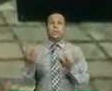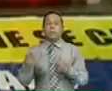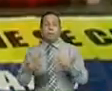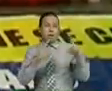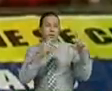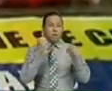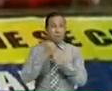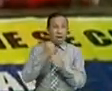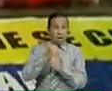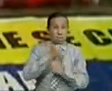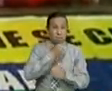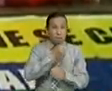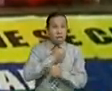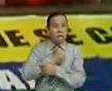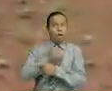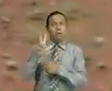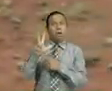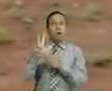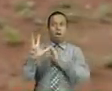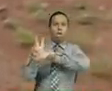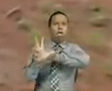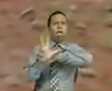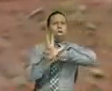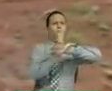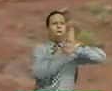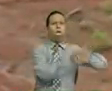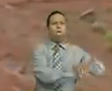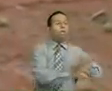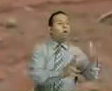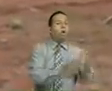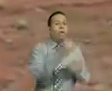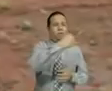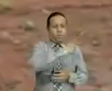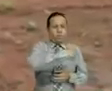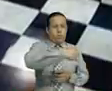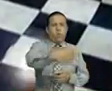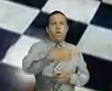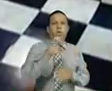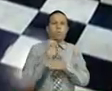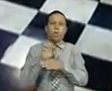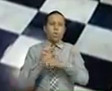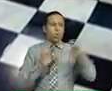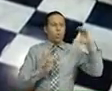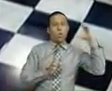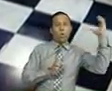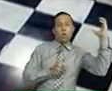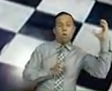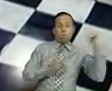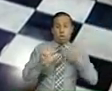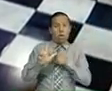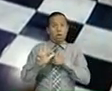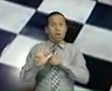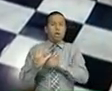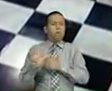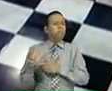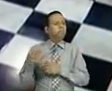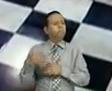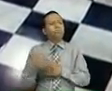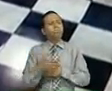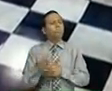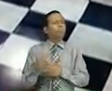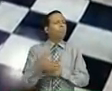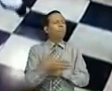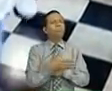marzo del 2018 en la parroquia de Mataje, límite entre Ecuador y Colombia. Los colegas fueron vistos horas antes cuando abandonaban